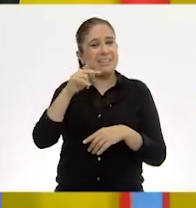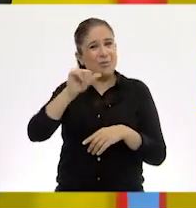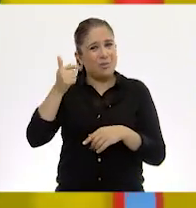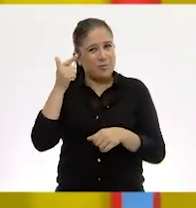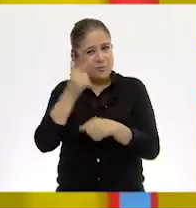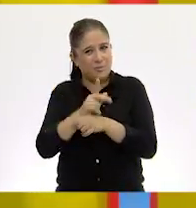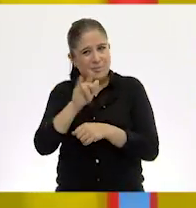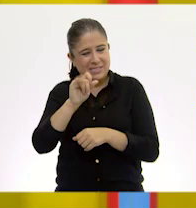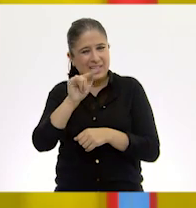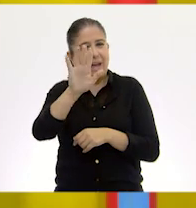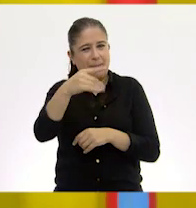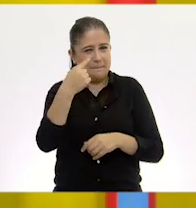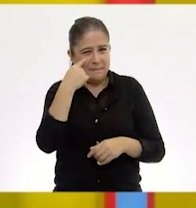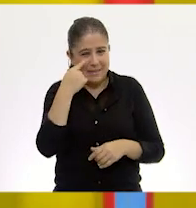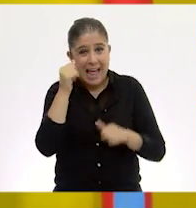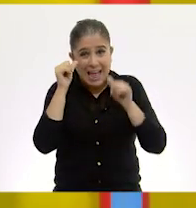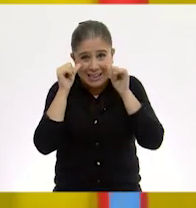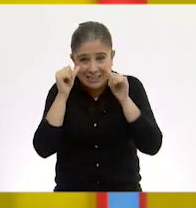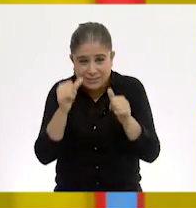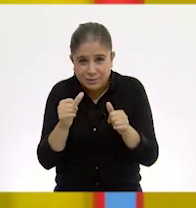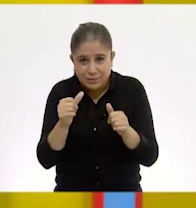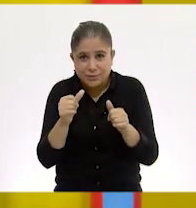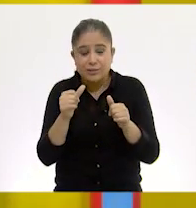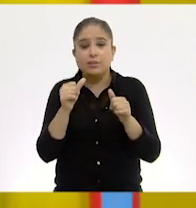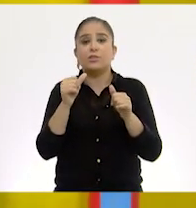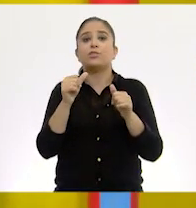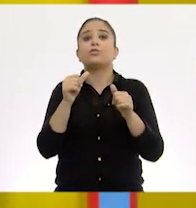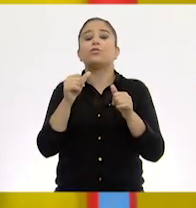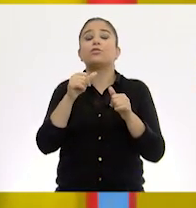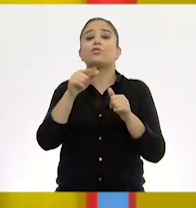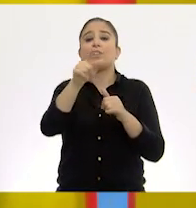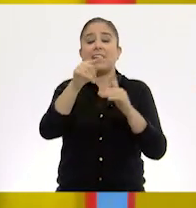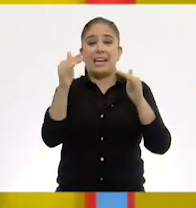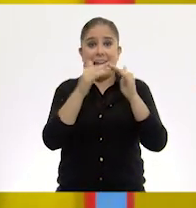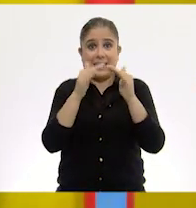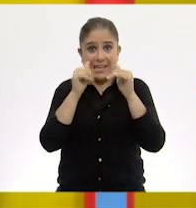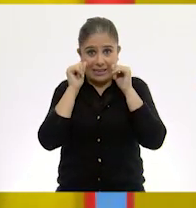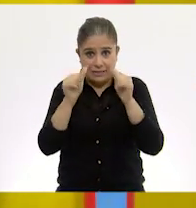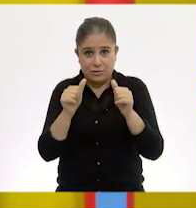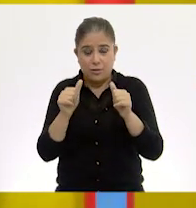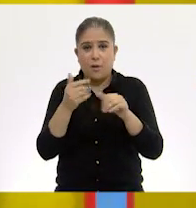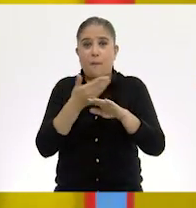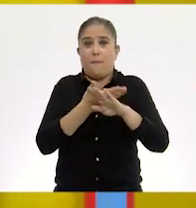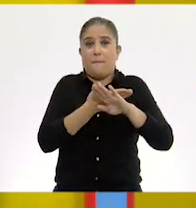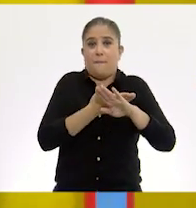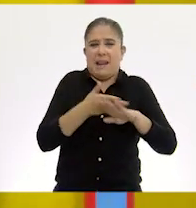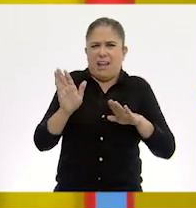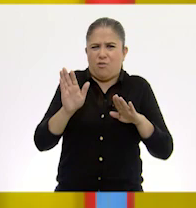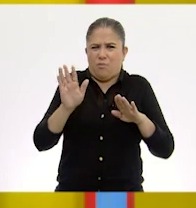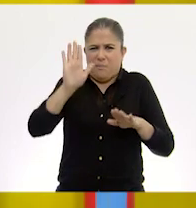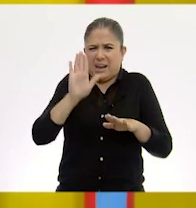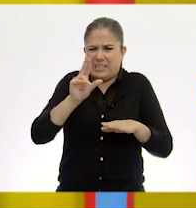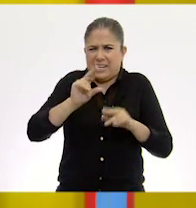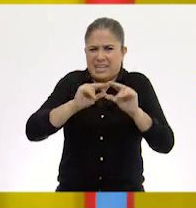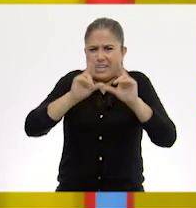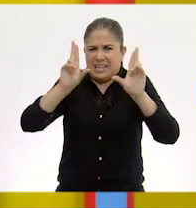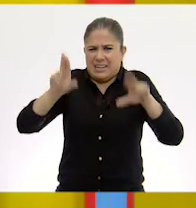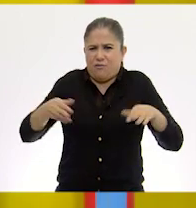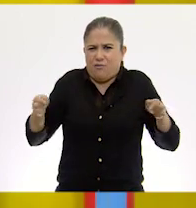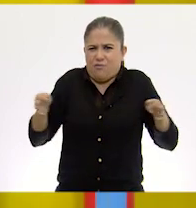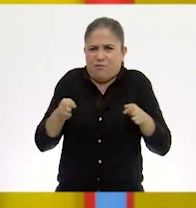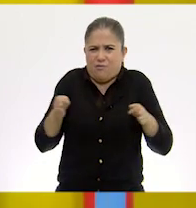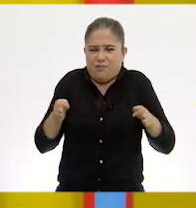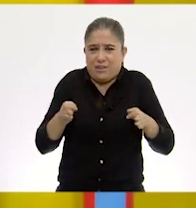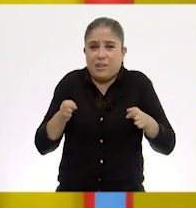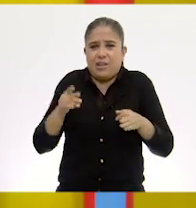A ver, va de nuevo. Pongan mucha atención. Todas y todos en casa, ahí va. Blanco como la nieve, en su interior se